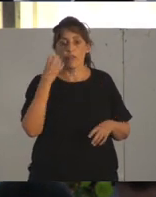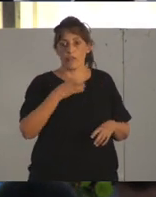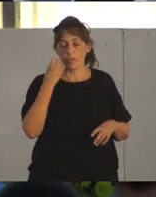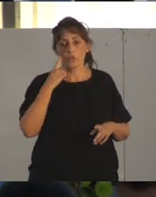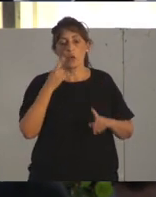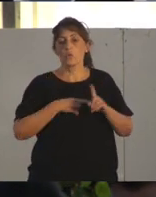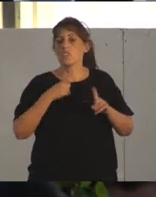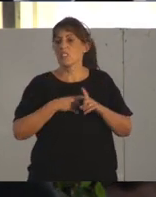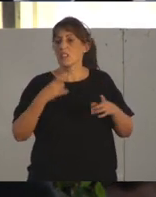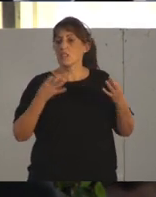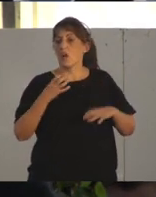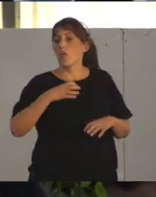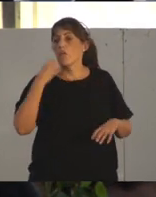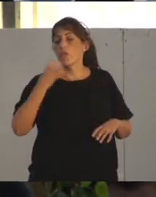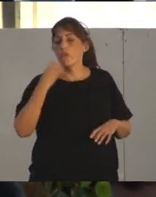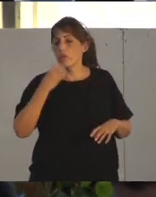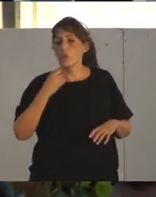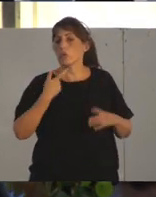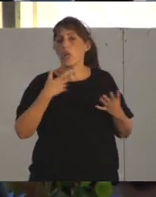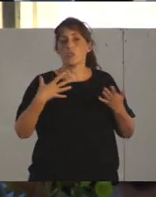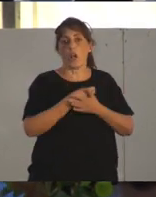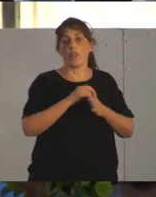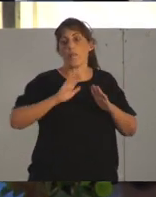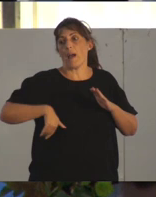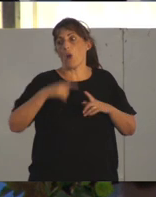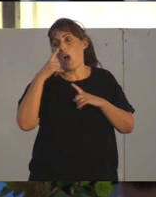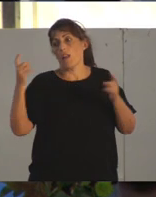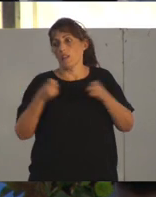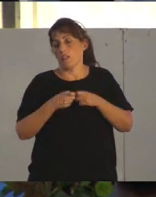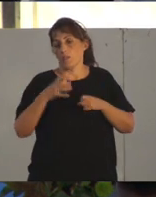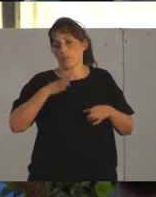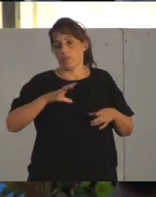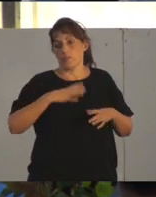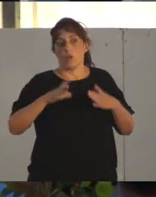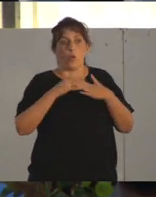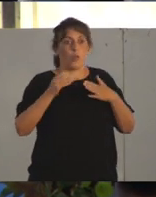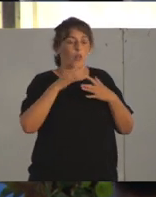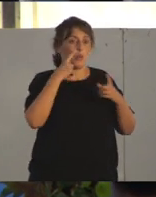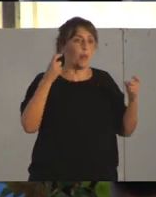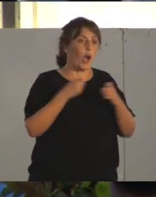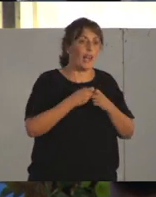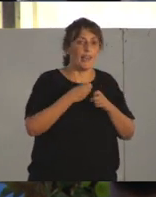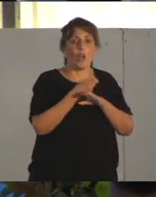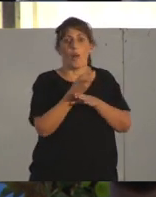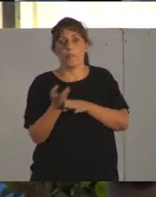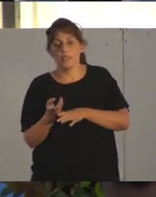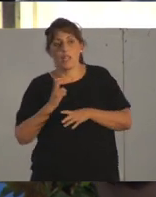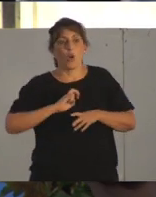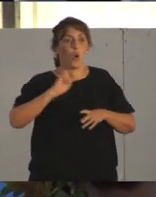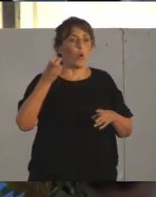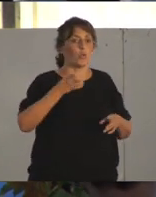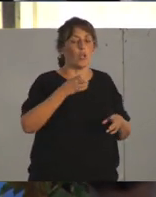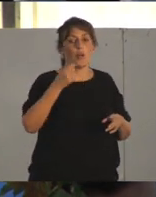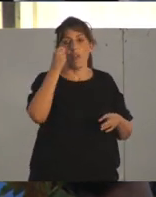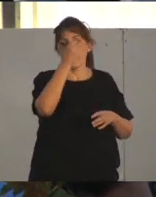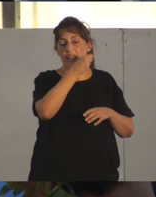texturicéis todas las frutas menos esas. ¿De acuerdo? Si tenemos un usuario alérgico a la piña y otro usuario alérgico a la fruta o ya a la